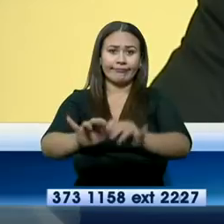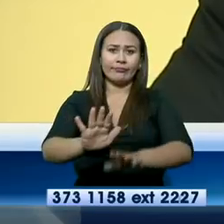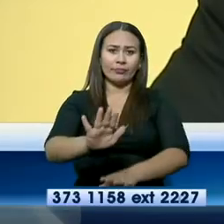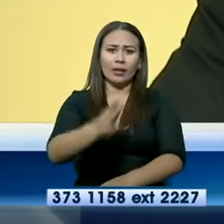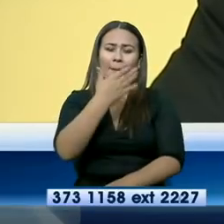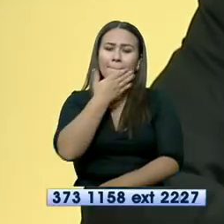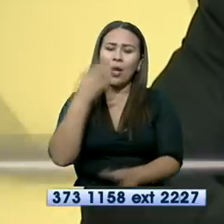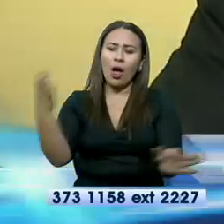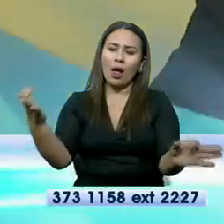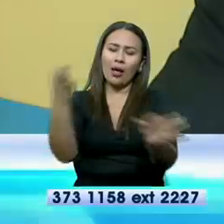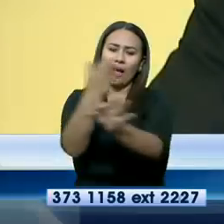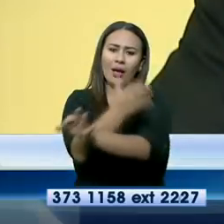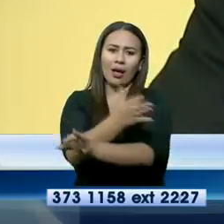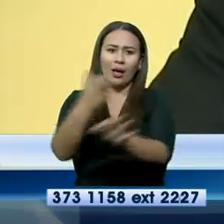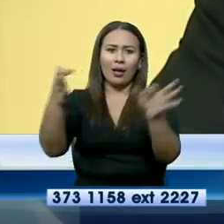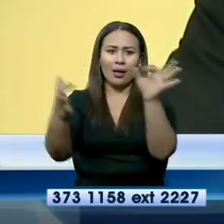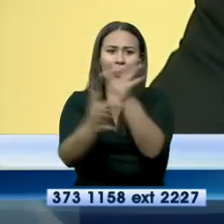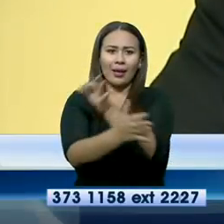alternancia?